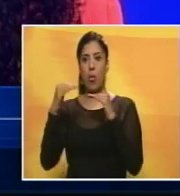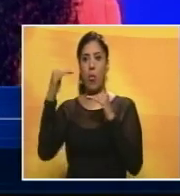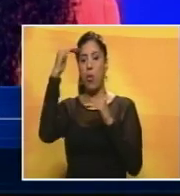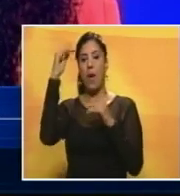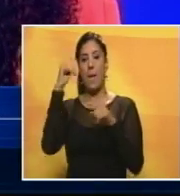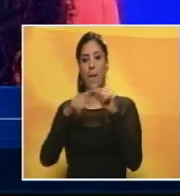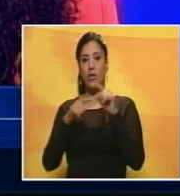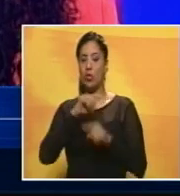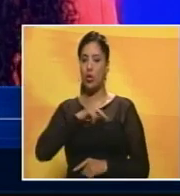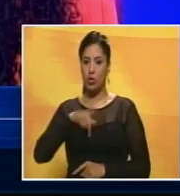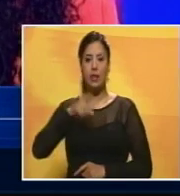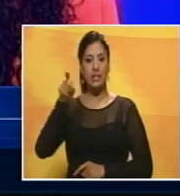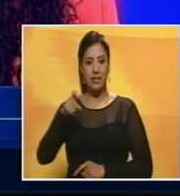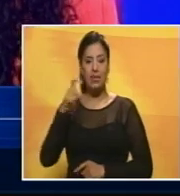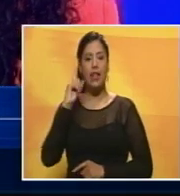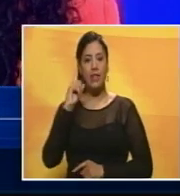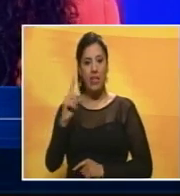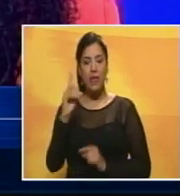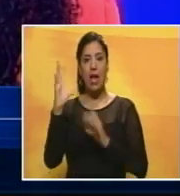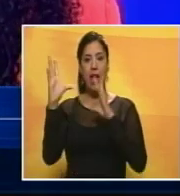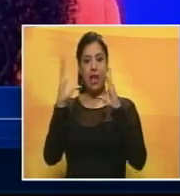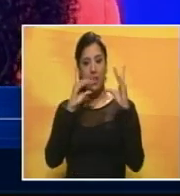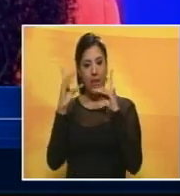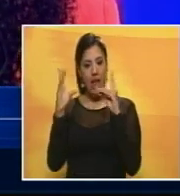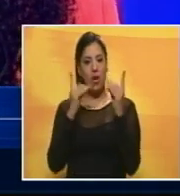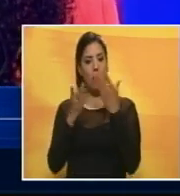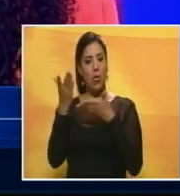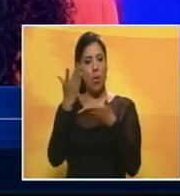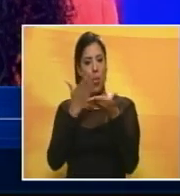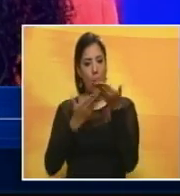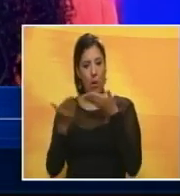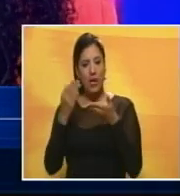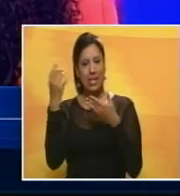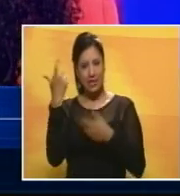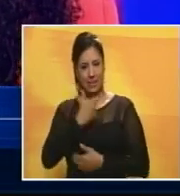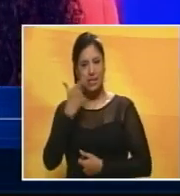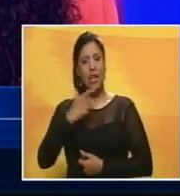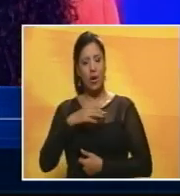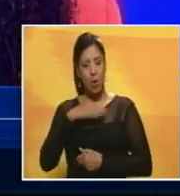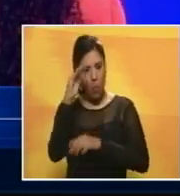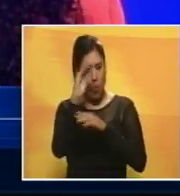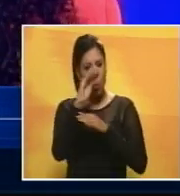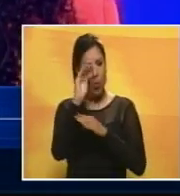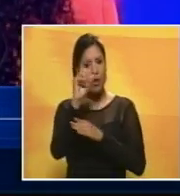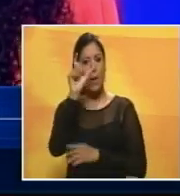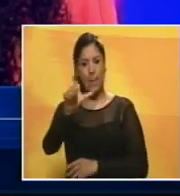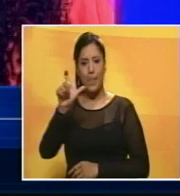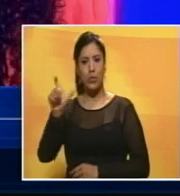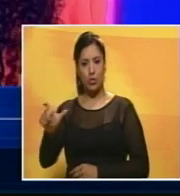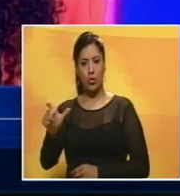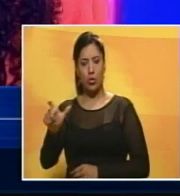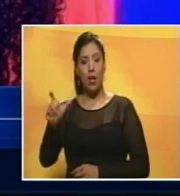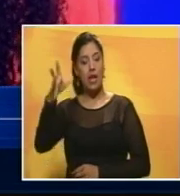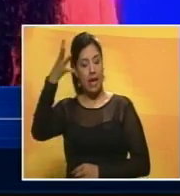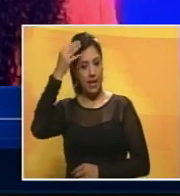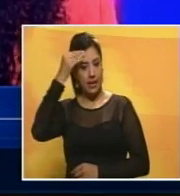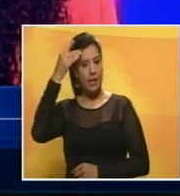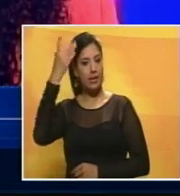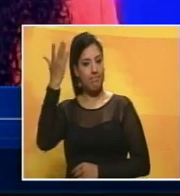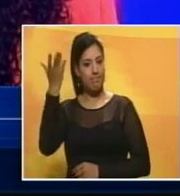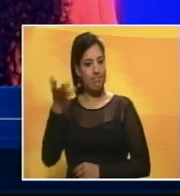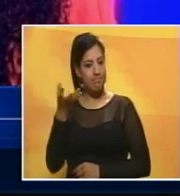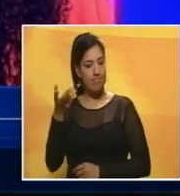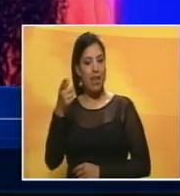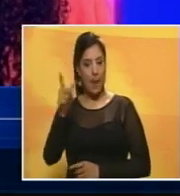costos de los productos. Nosotros necesitamos llegar a un diálogo económico que sincere y que proteja al consumidor. Entendemos que